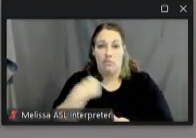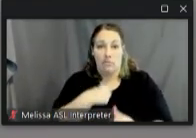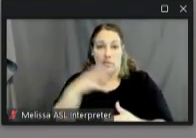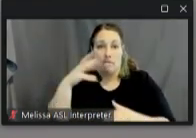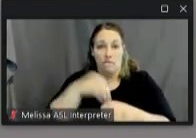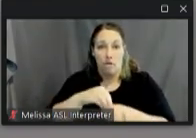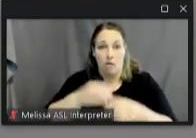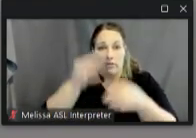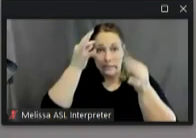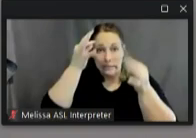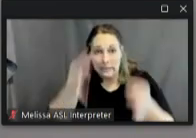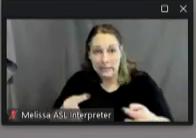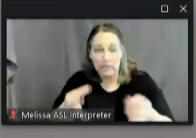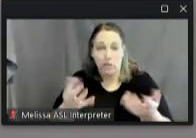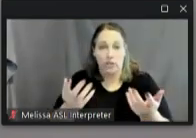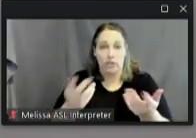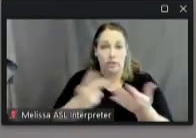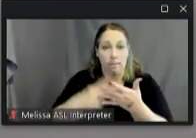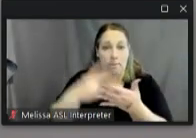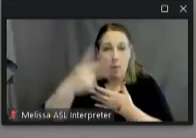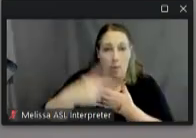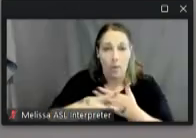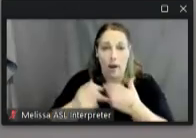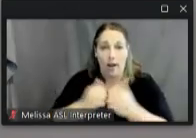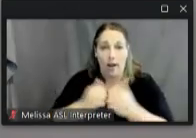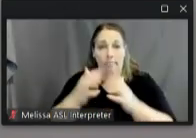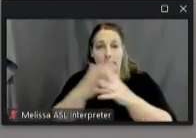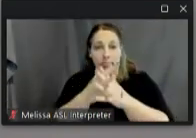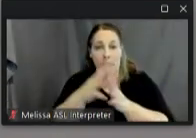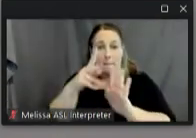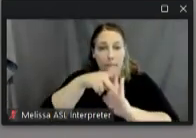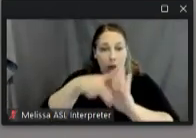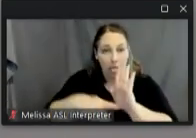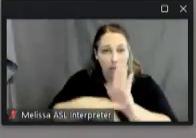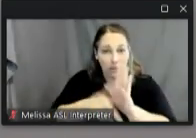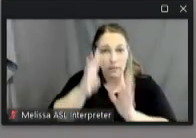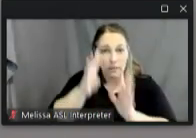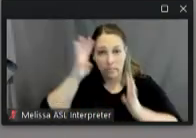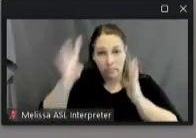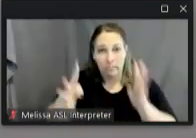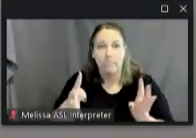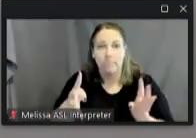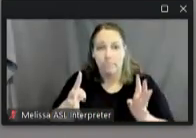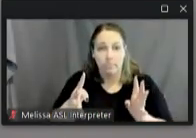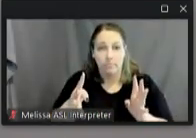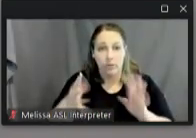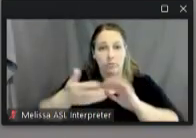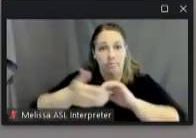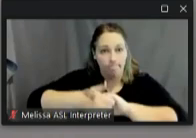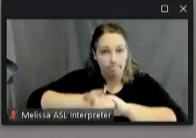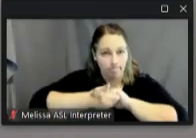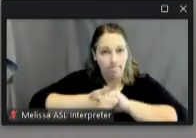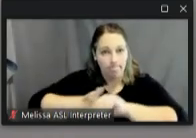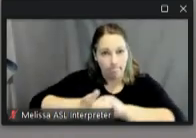social. Además, hacemos un llamado importante a la no represalia por nuestro trabajo de poner